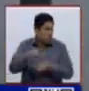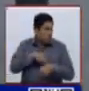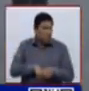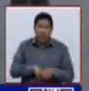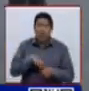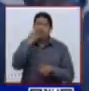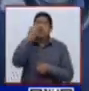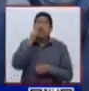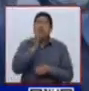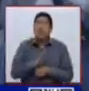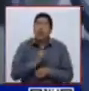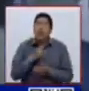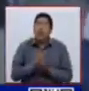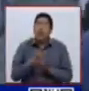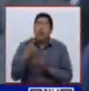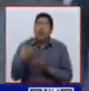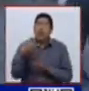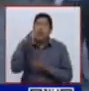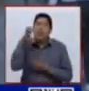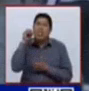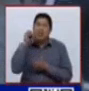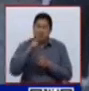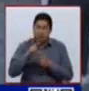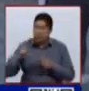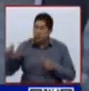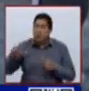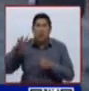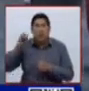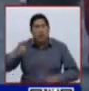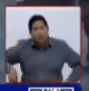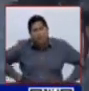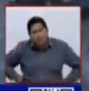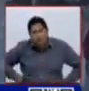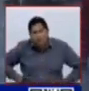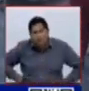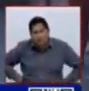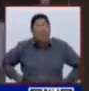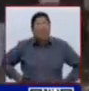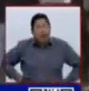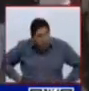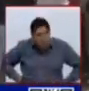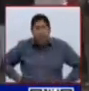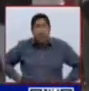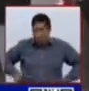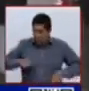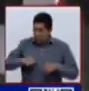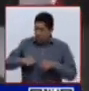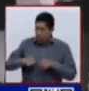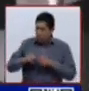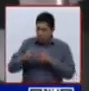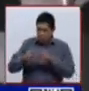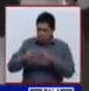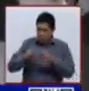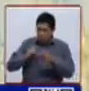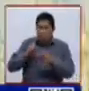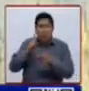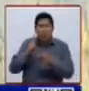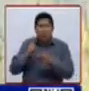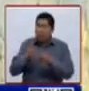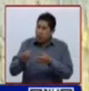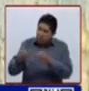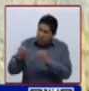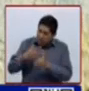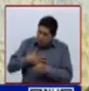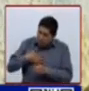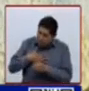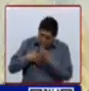Una señora ha comprado 50 talonarios. Ya, yo tenía que ir a trabajar y le digo a uno, véndeme